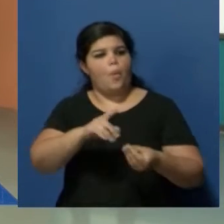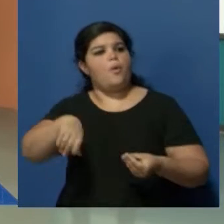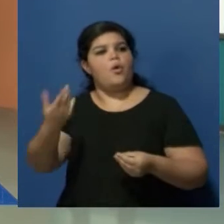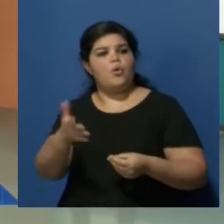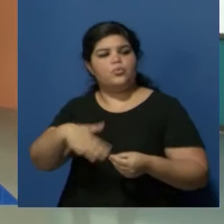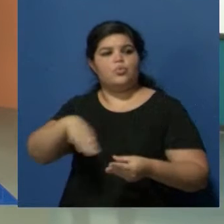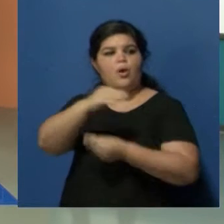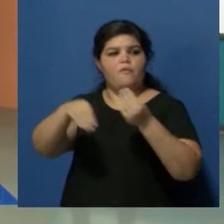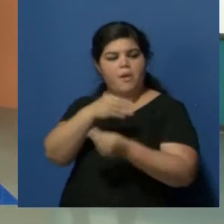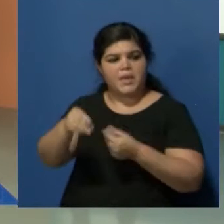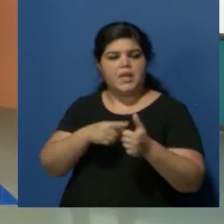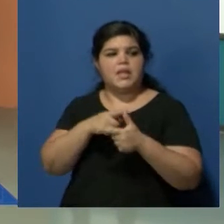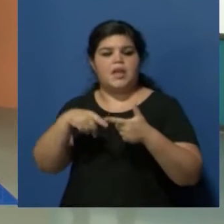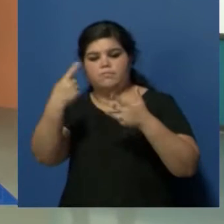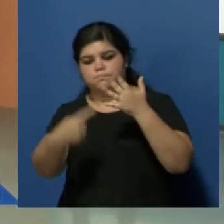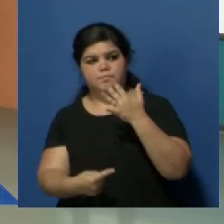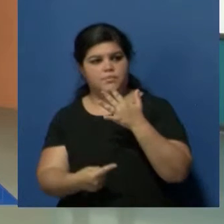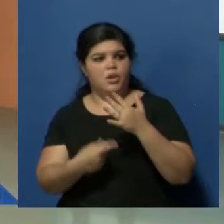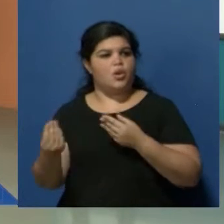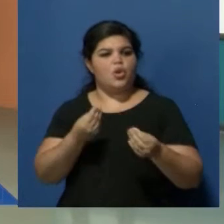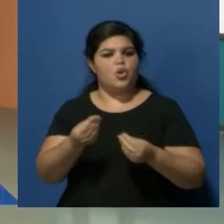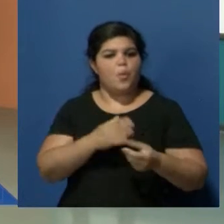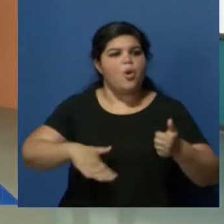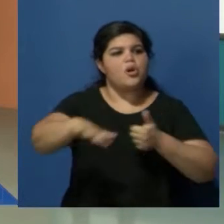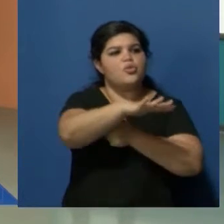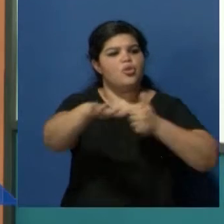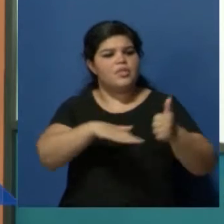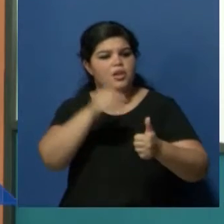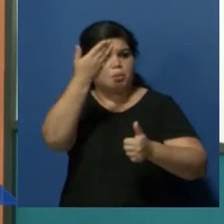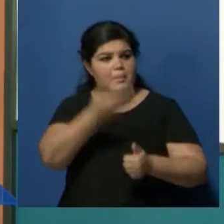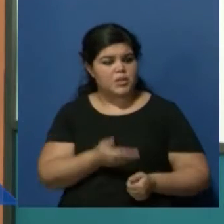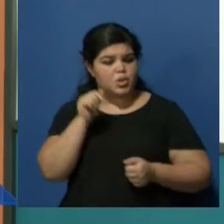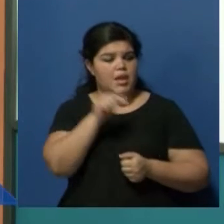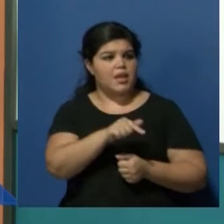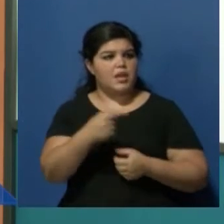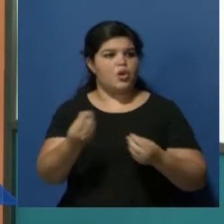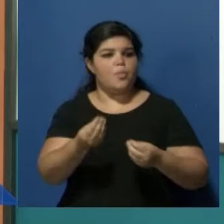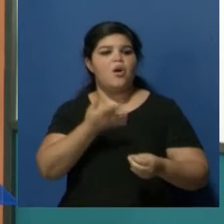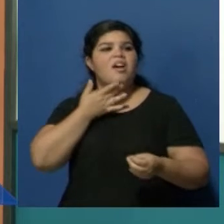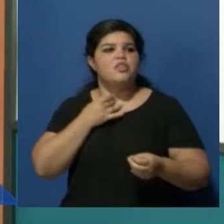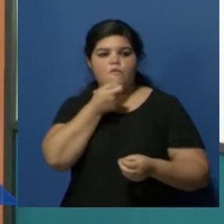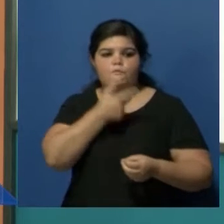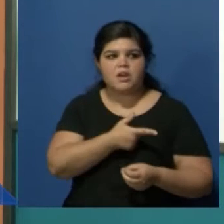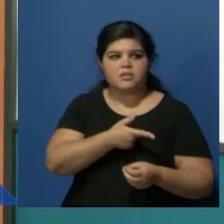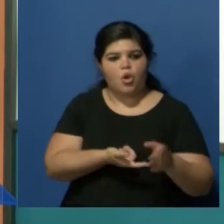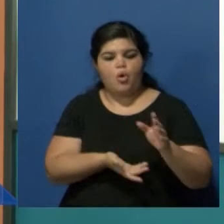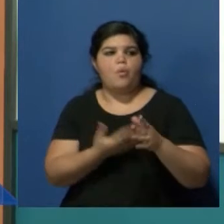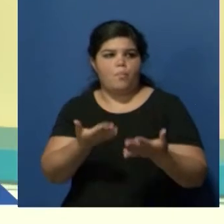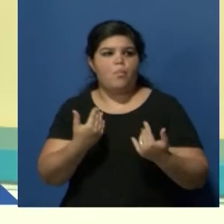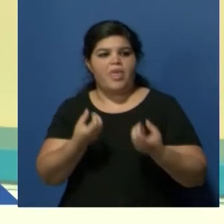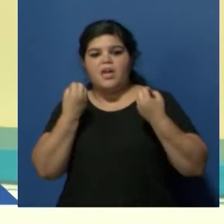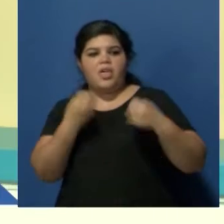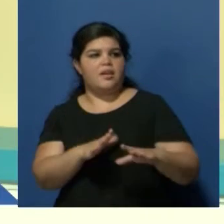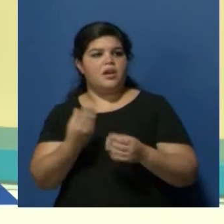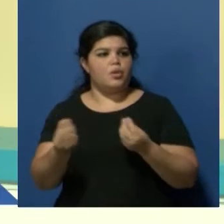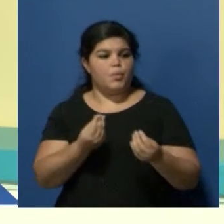con la familia, digamos? ¿De qué forma los entornos influyen o pueden ayudar para que una persona caiga en una situación de adicción o pueda salir de la misma? Los entornos